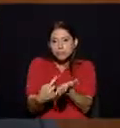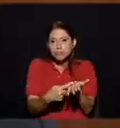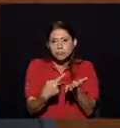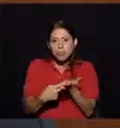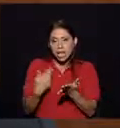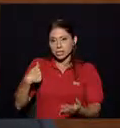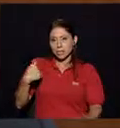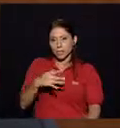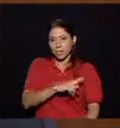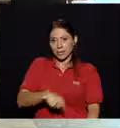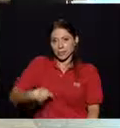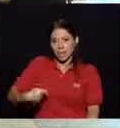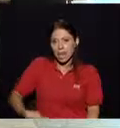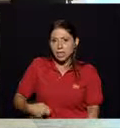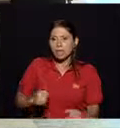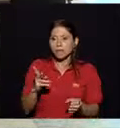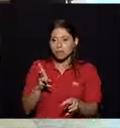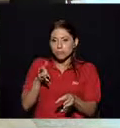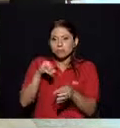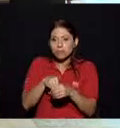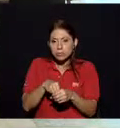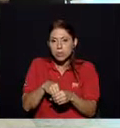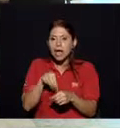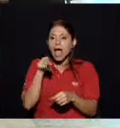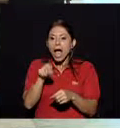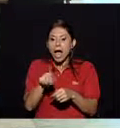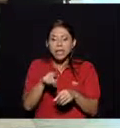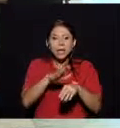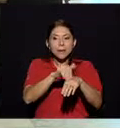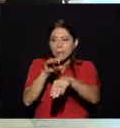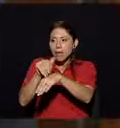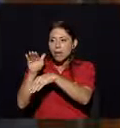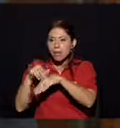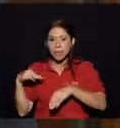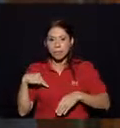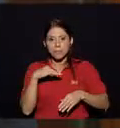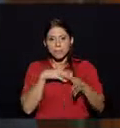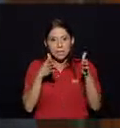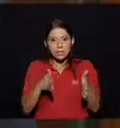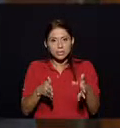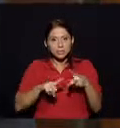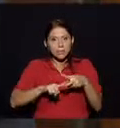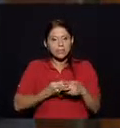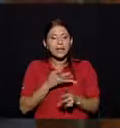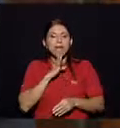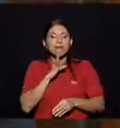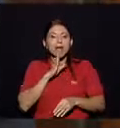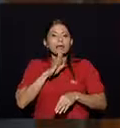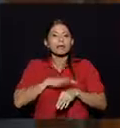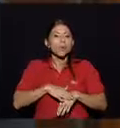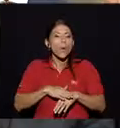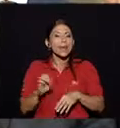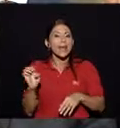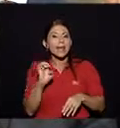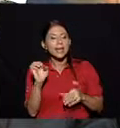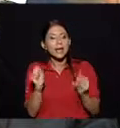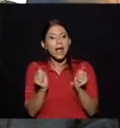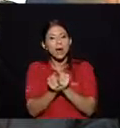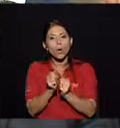señor presidente y a partir de ahí empezar a llamar ministros y empezar a hablar del tema de energía